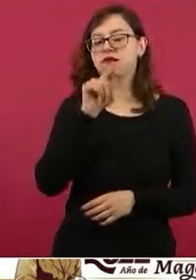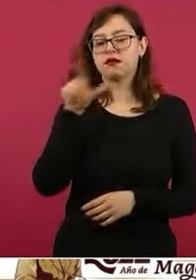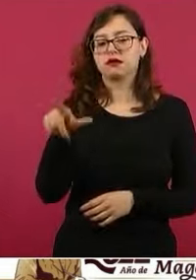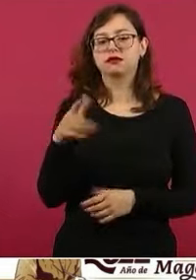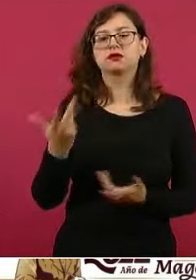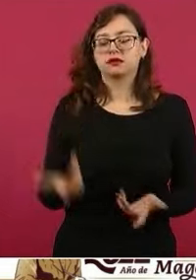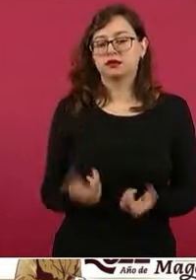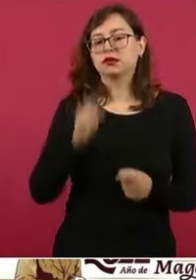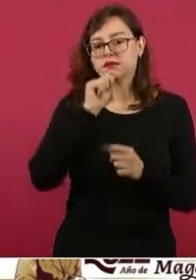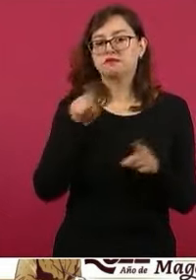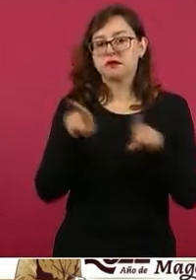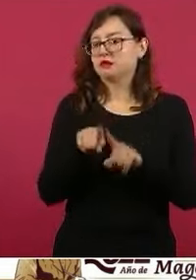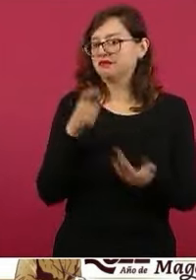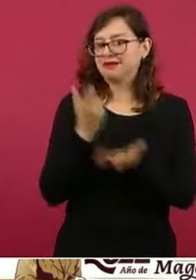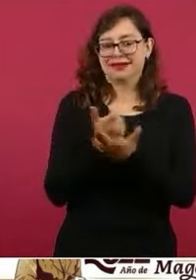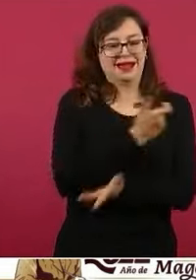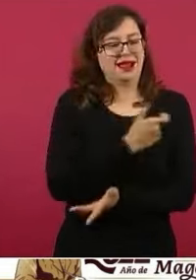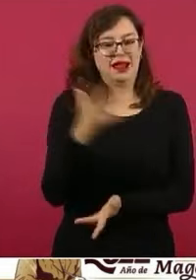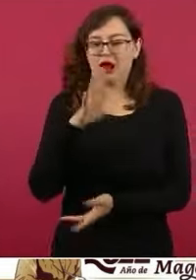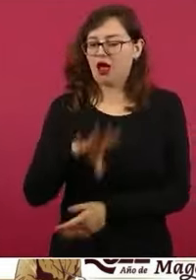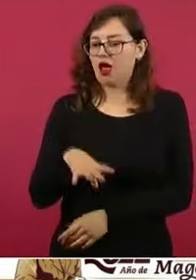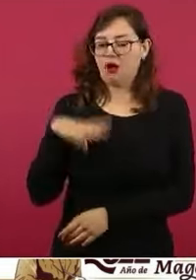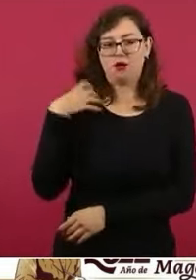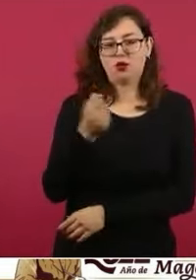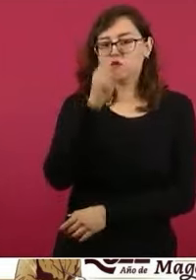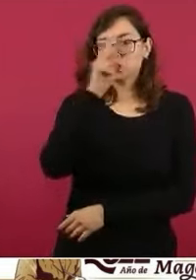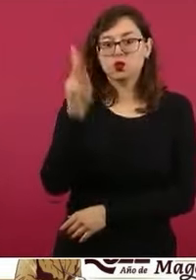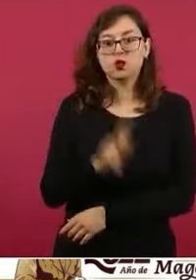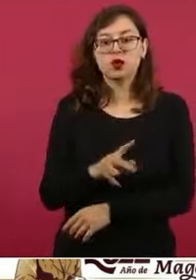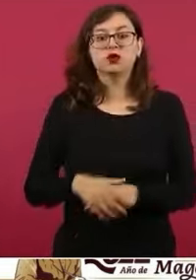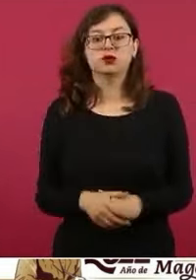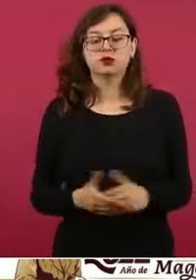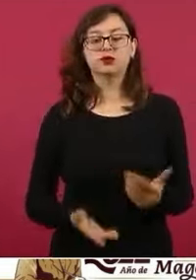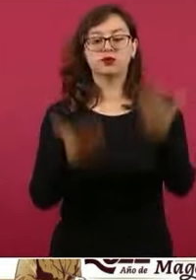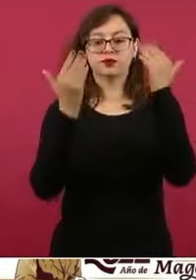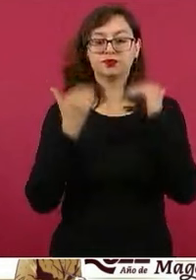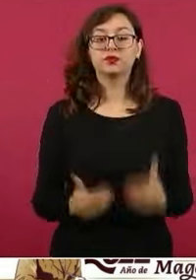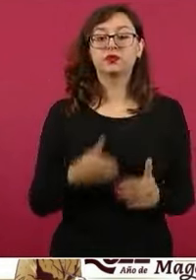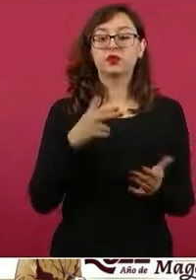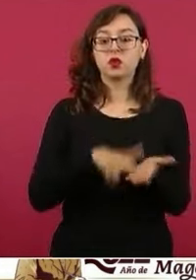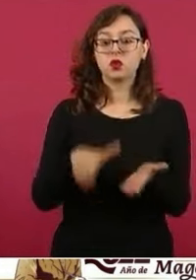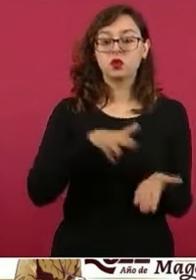Jalisco, otro ejemplo de precio alto sin tomar en cuenta el margen. Las más baratas para el diésel,